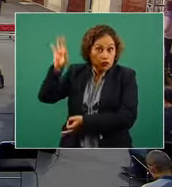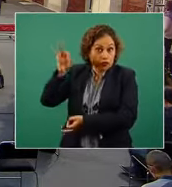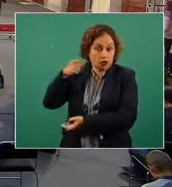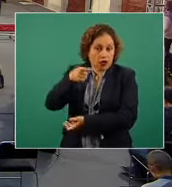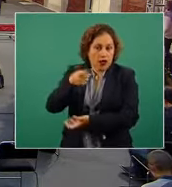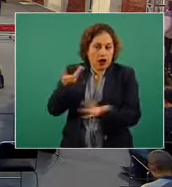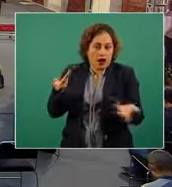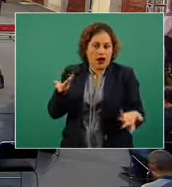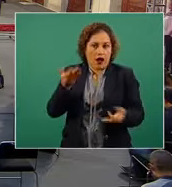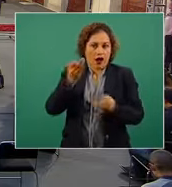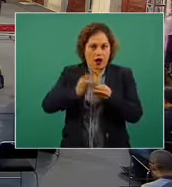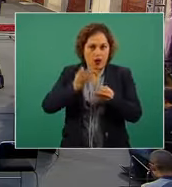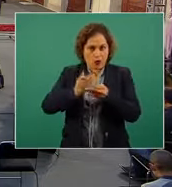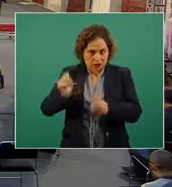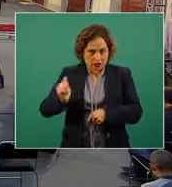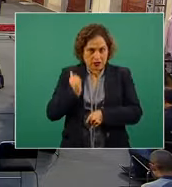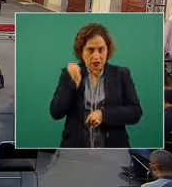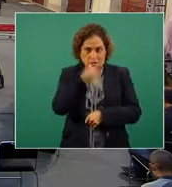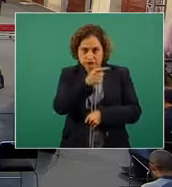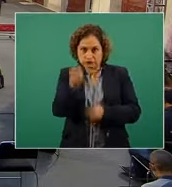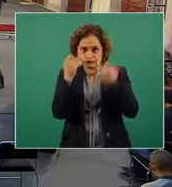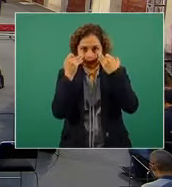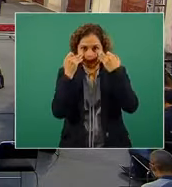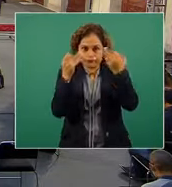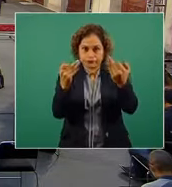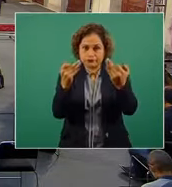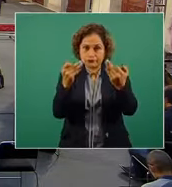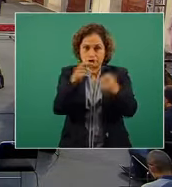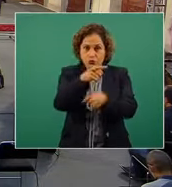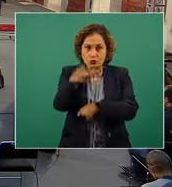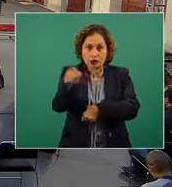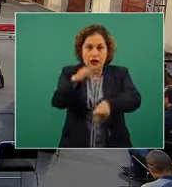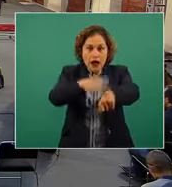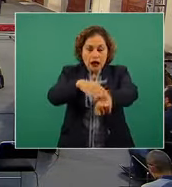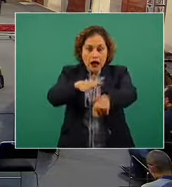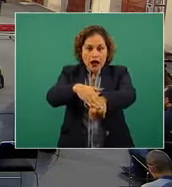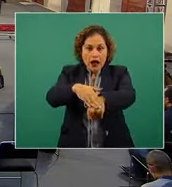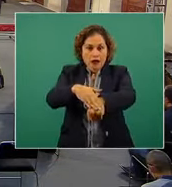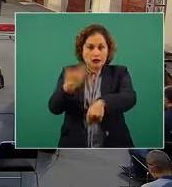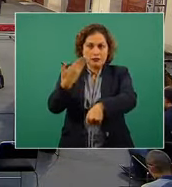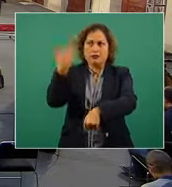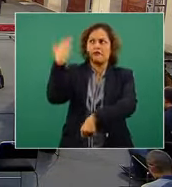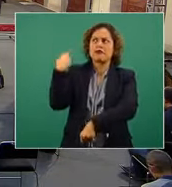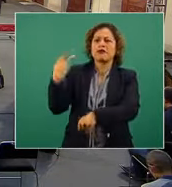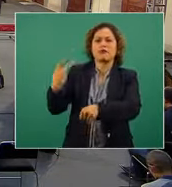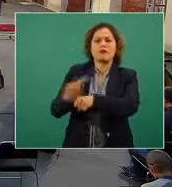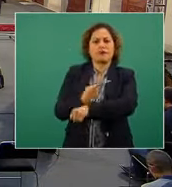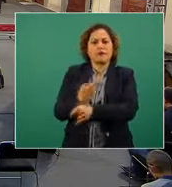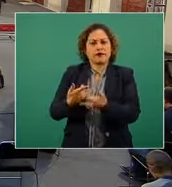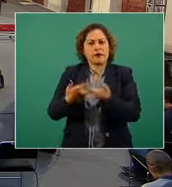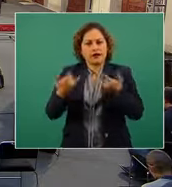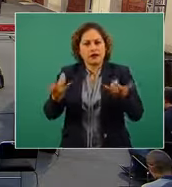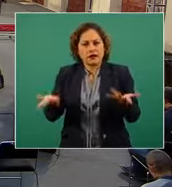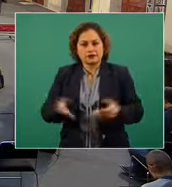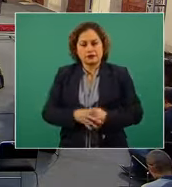contextualizar y ponerlos en antecedentes, avisarles. Esto fue